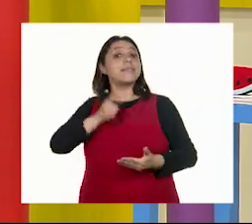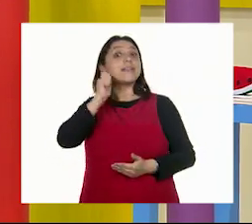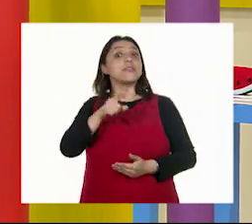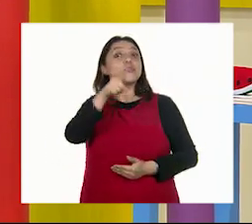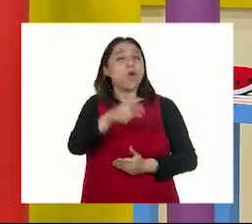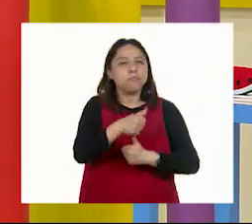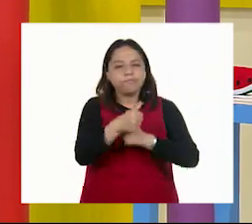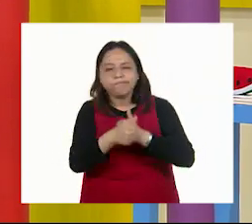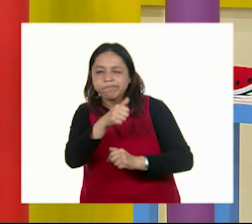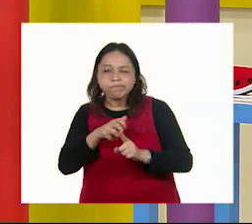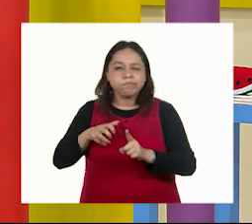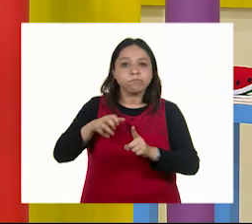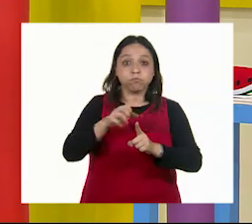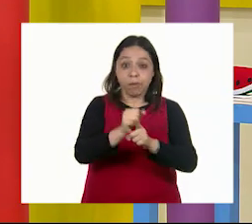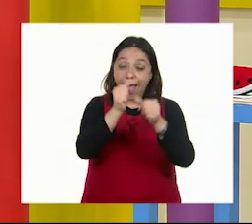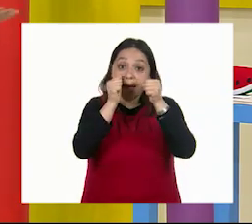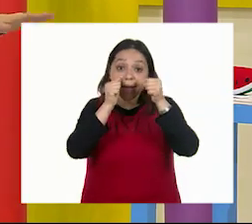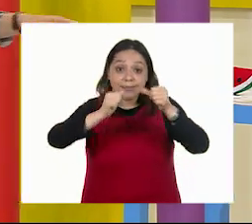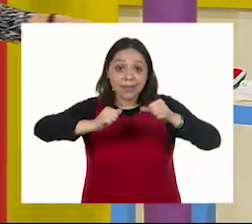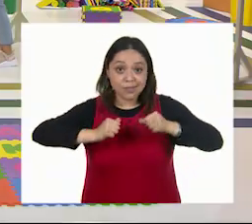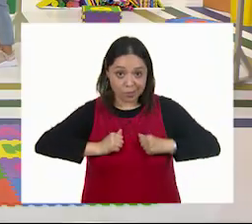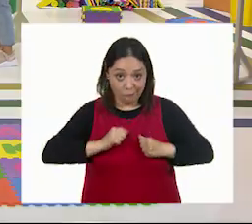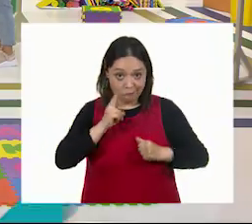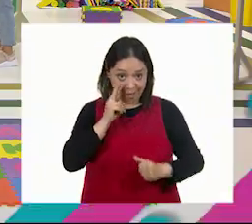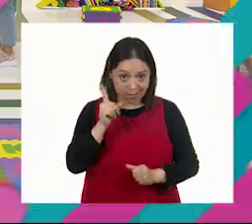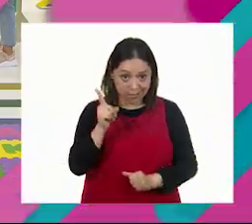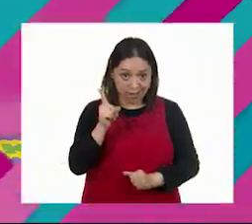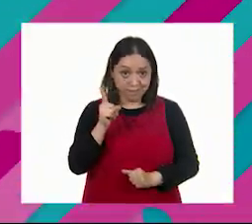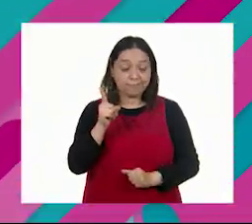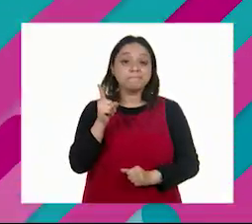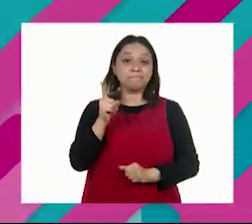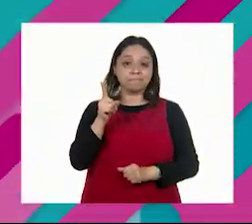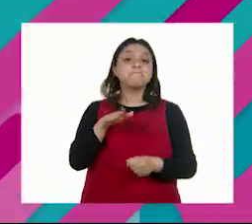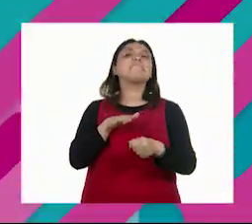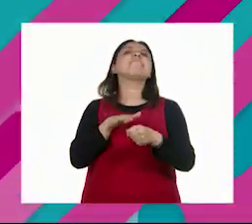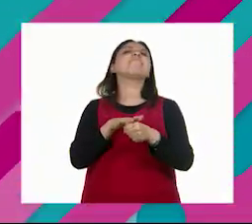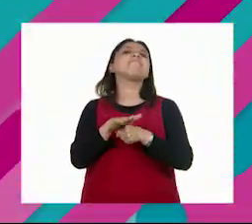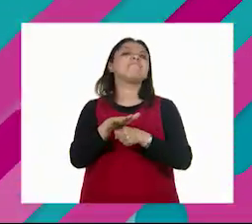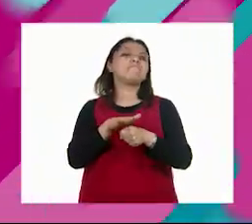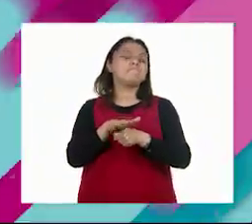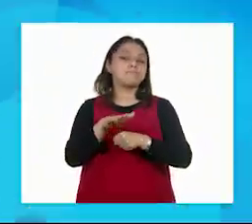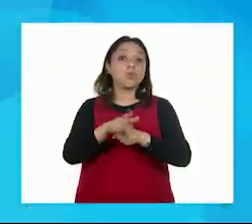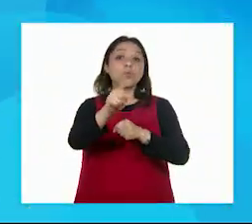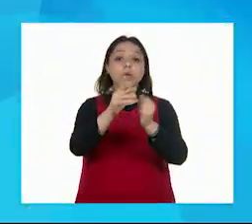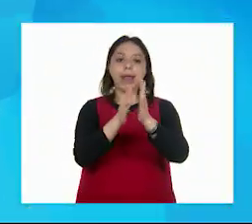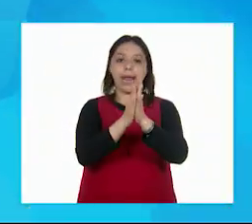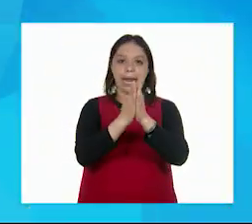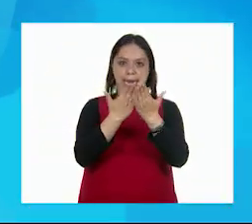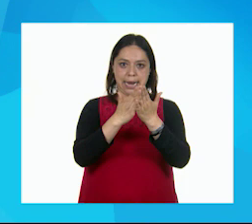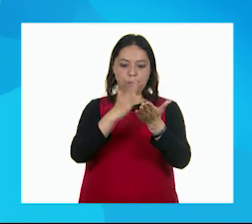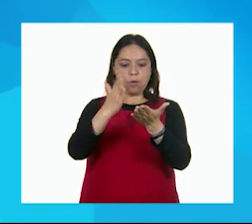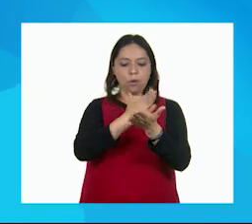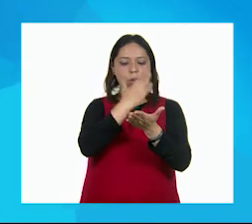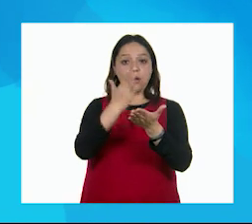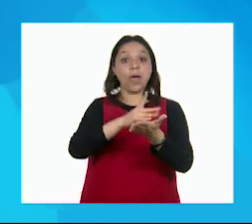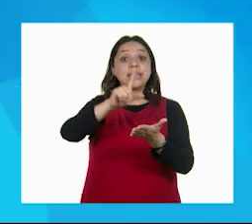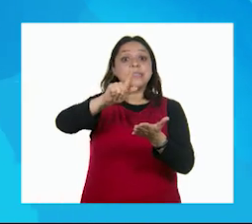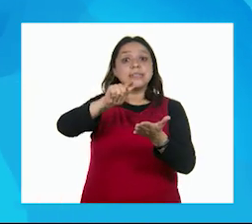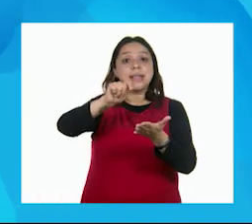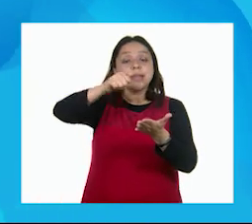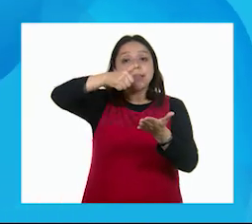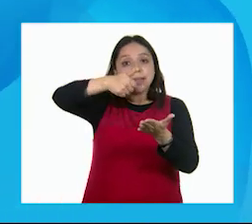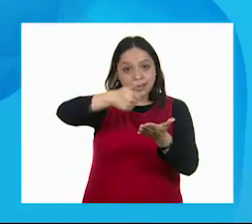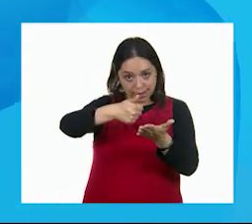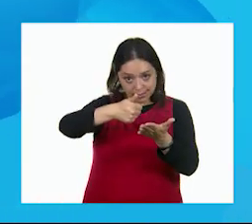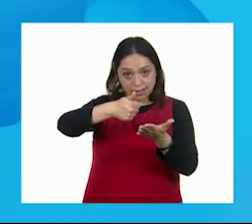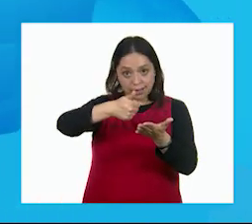a todos los alumnos y alumnas. Presten mucha atención. El reto está que abran su libro en la página 76 y